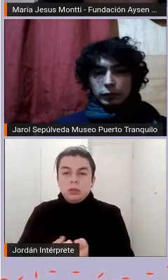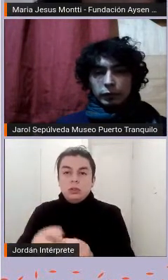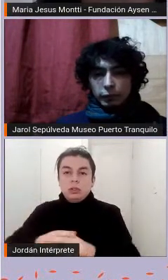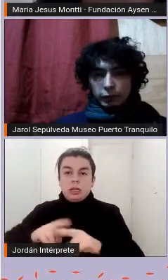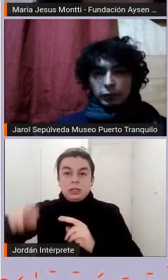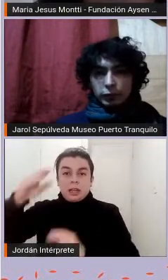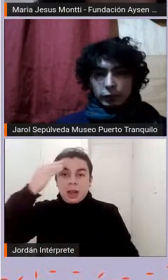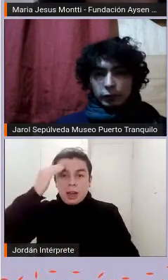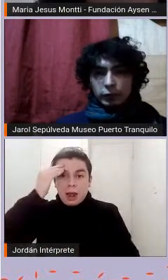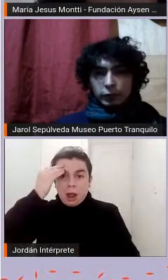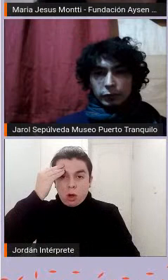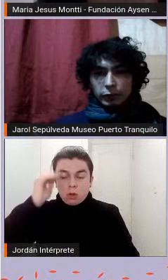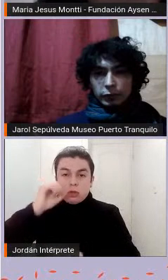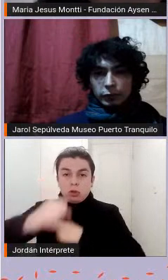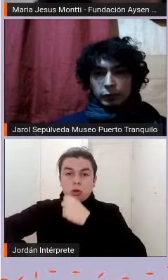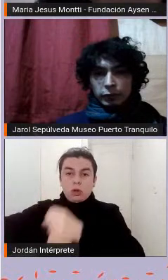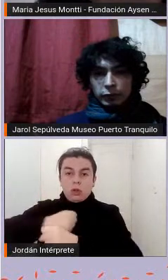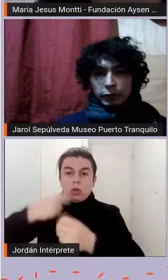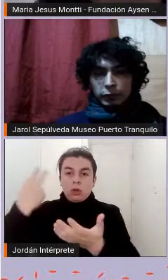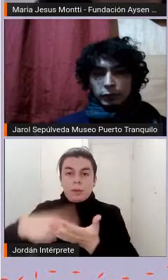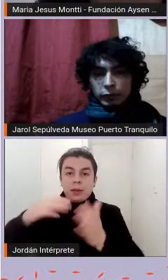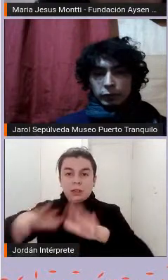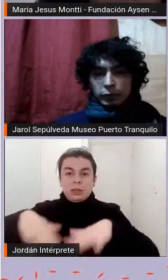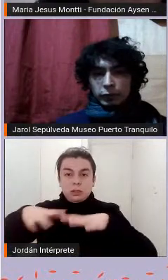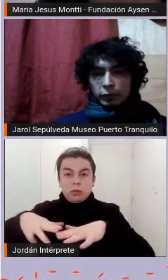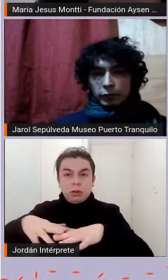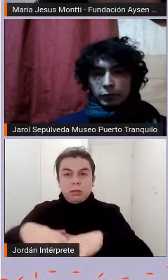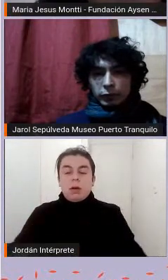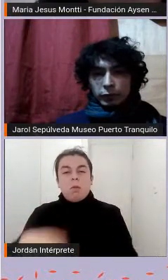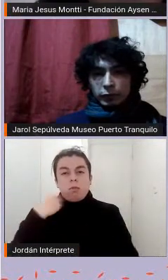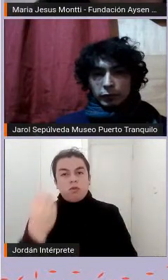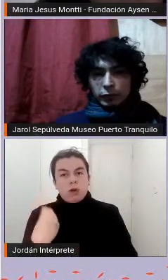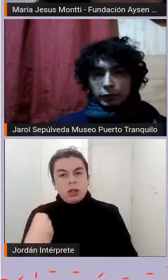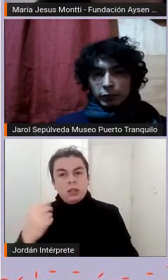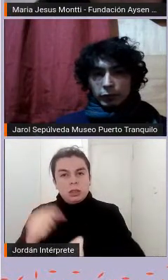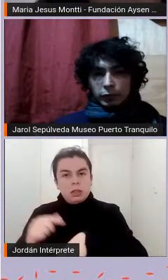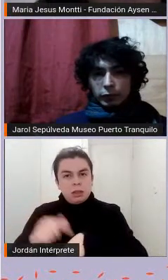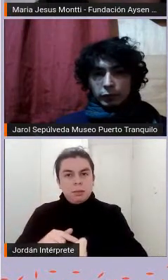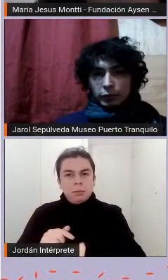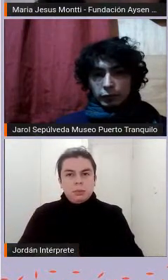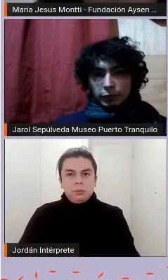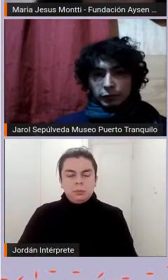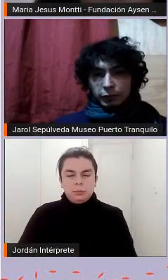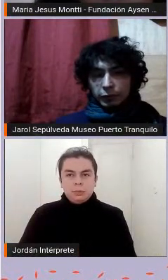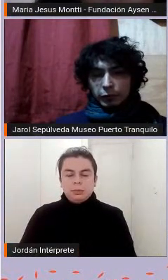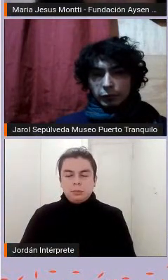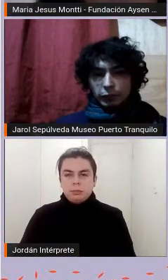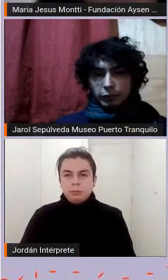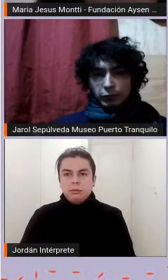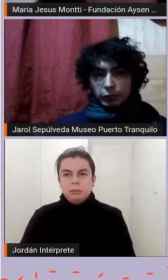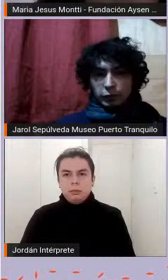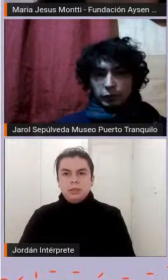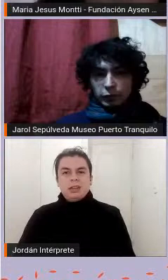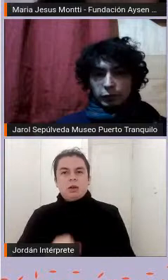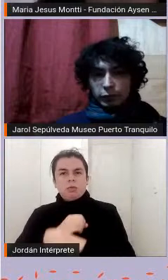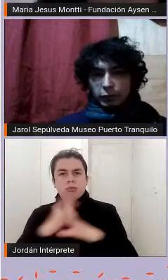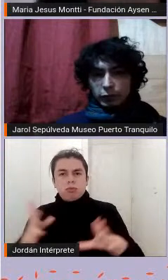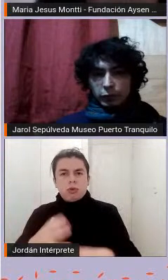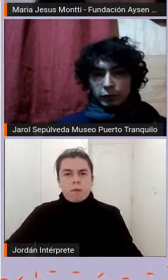tiempo. Debo mencionar que aquí aportan muchas personas, muchos